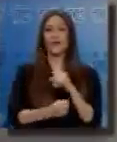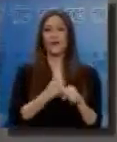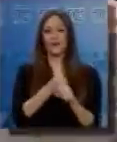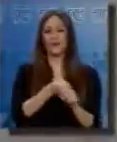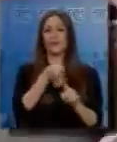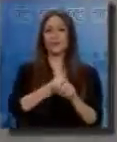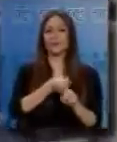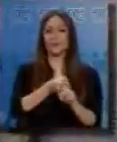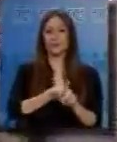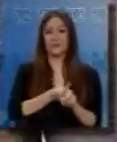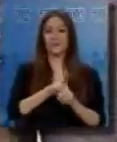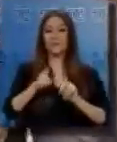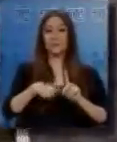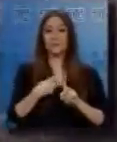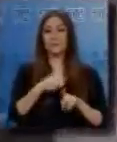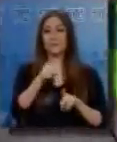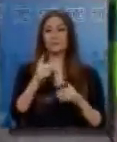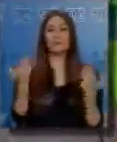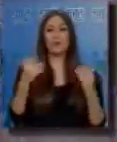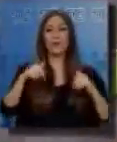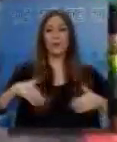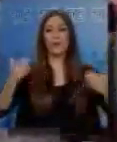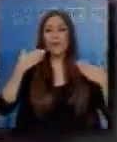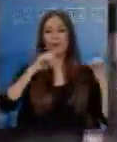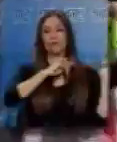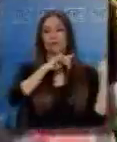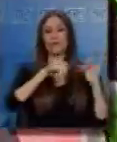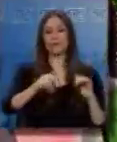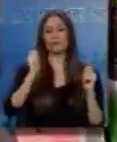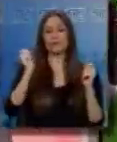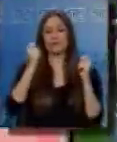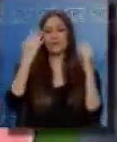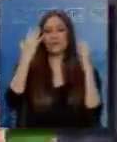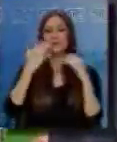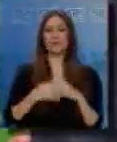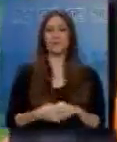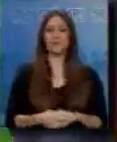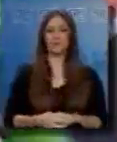Alianza País ha confirmado que el festejo se desarrollará en Guayaquil. Cristian Hidalgo, TC Televisión.